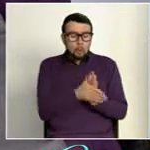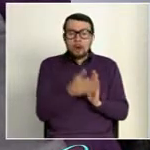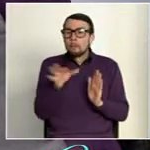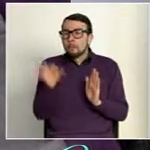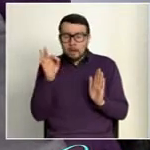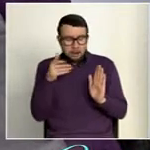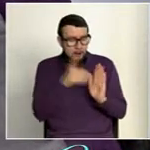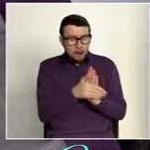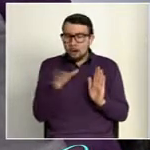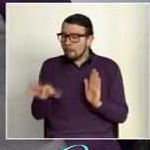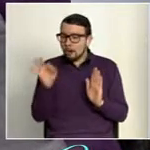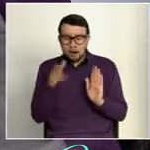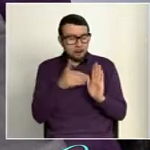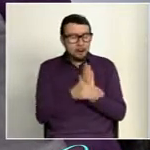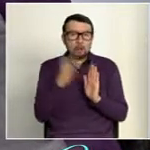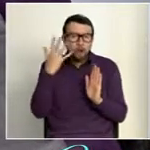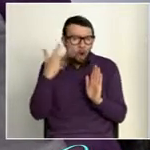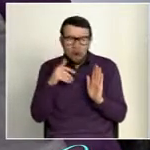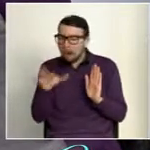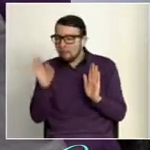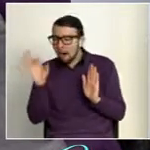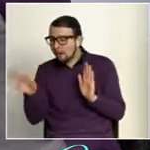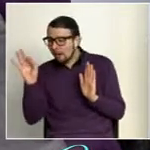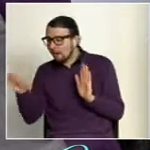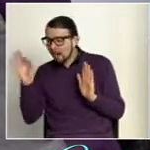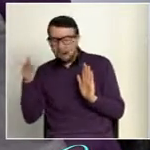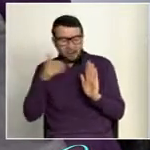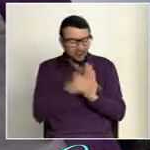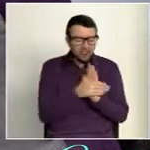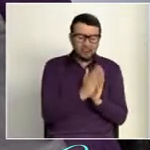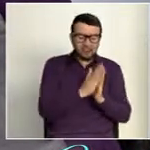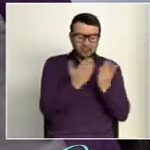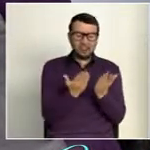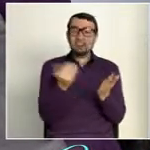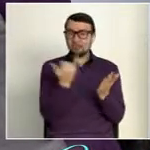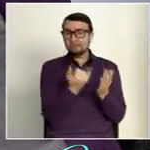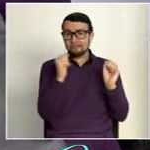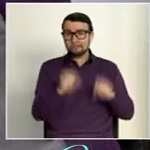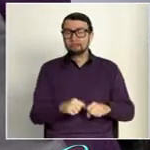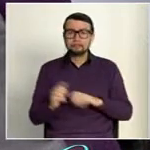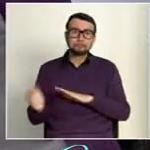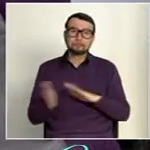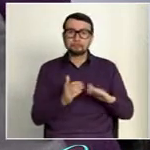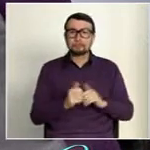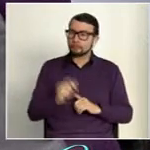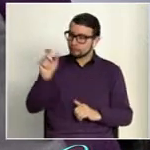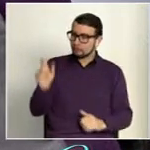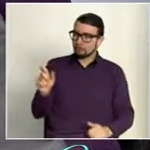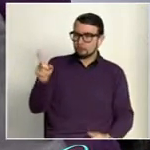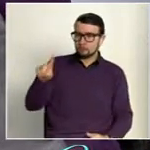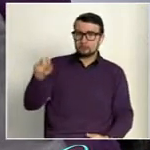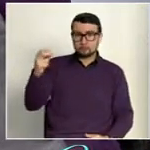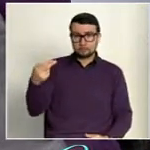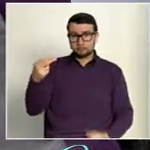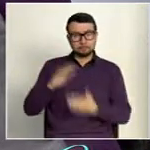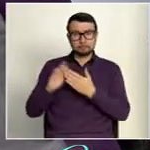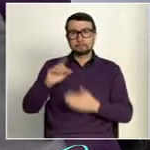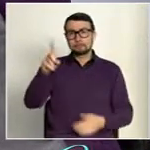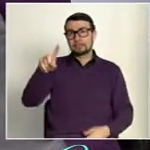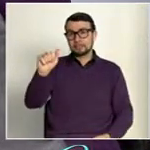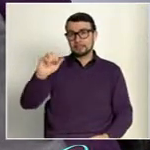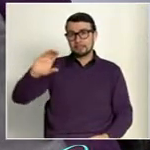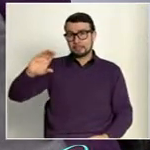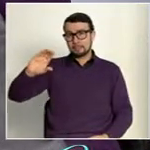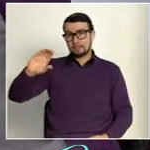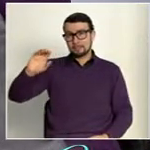coordina el diario La Patria. Y esto es lo que hoy vamos a tratar de hacer. Sacha Milenkovic es una persona